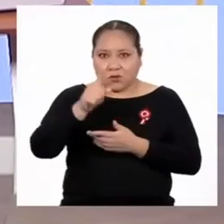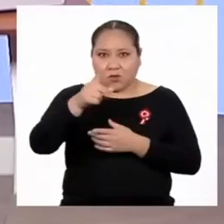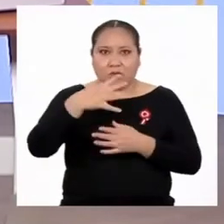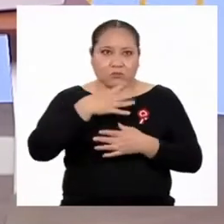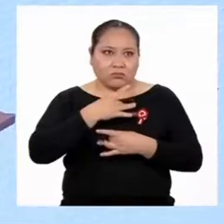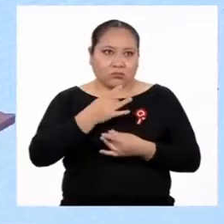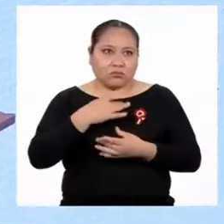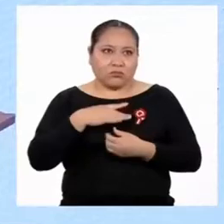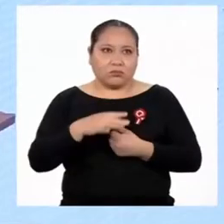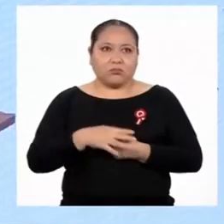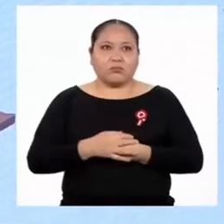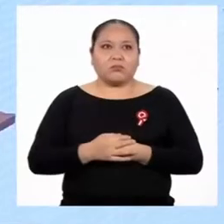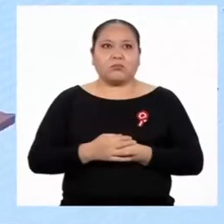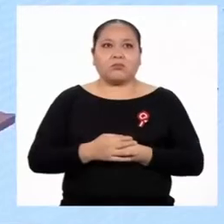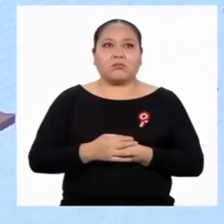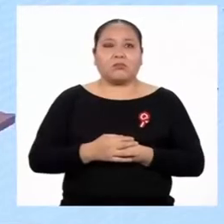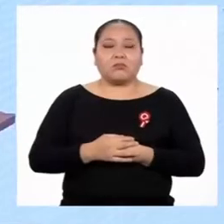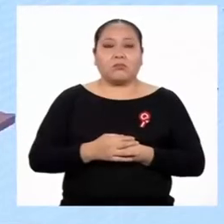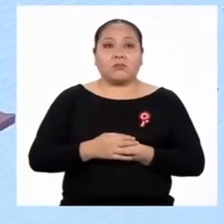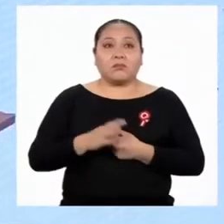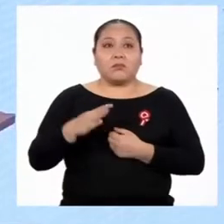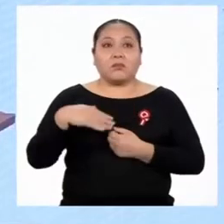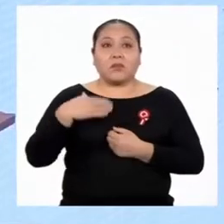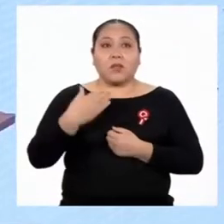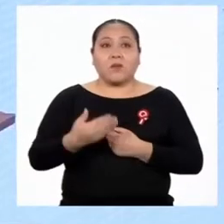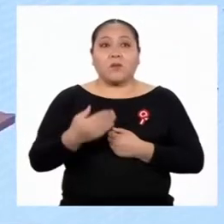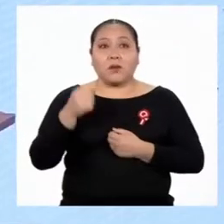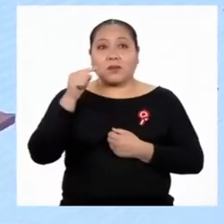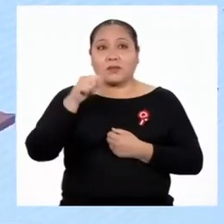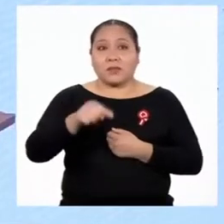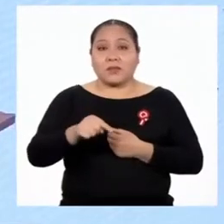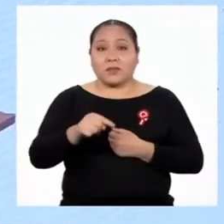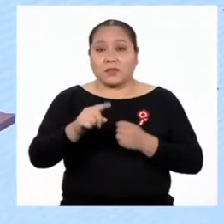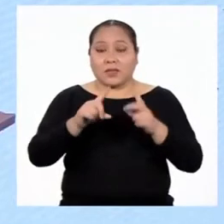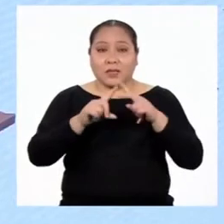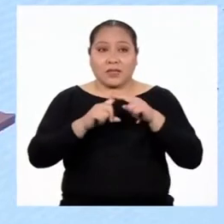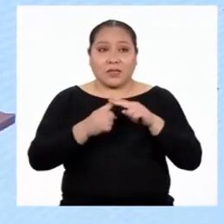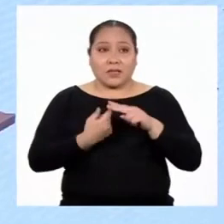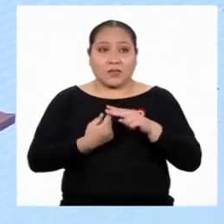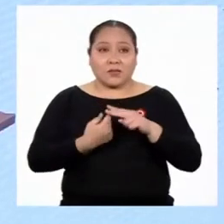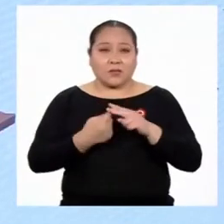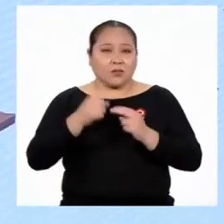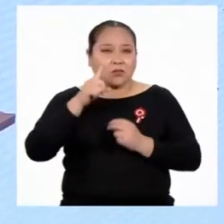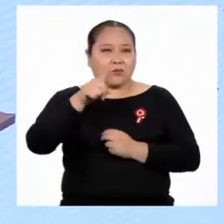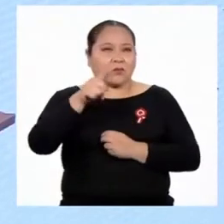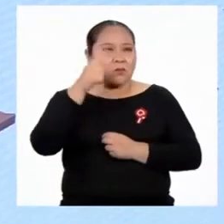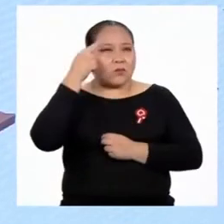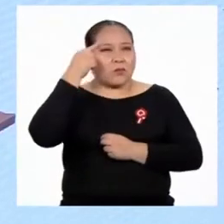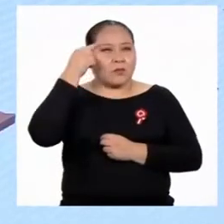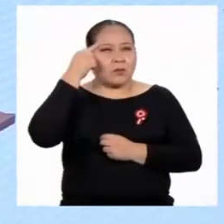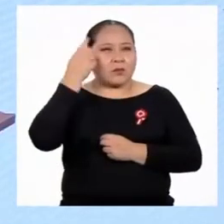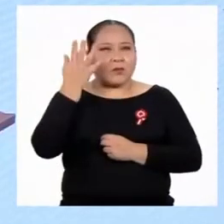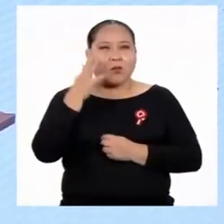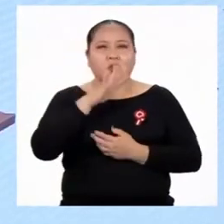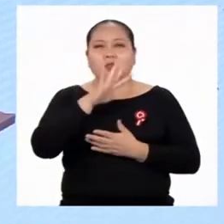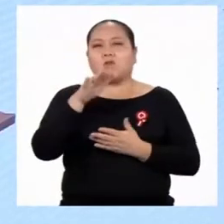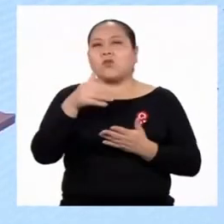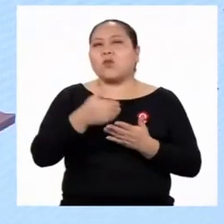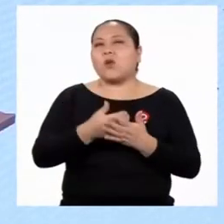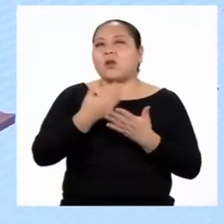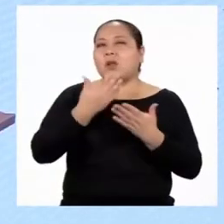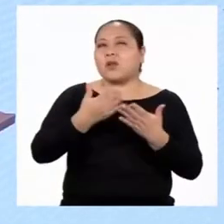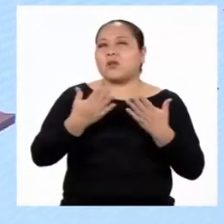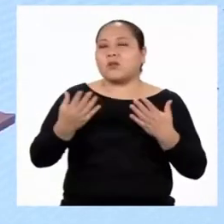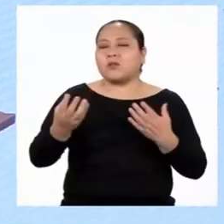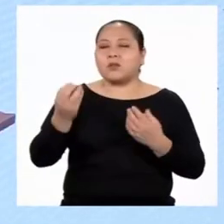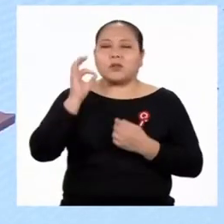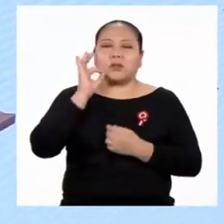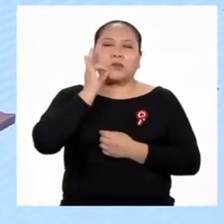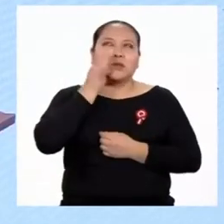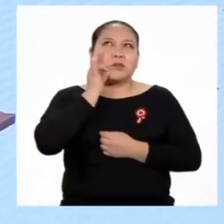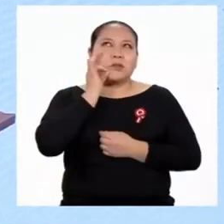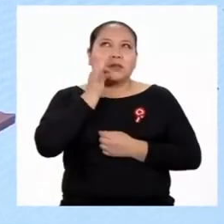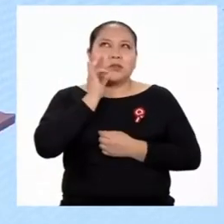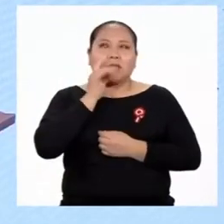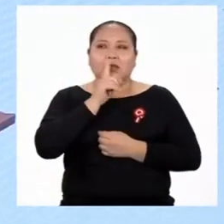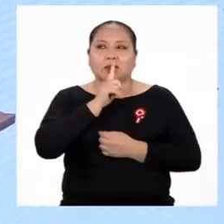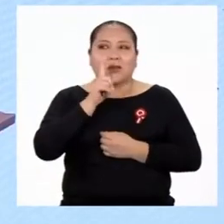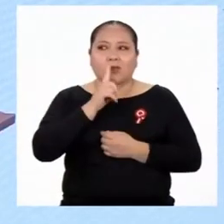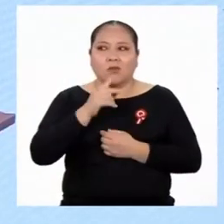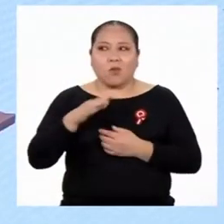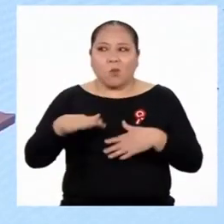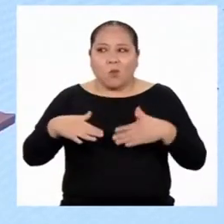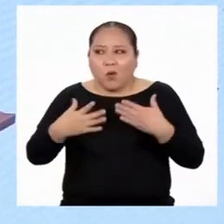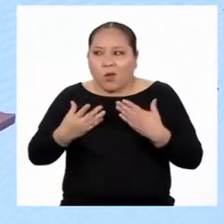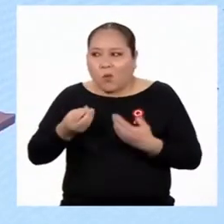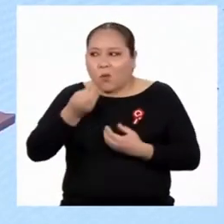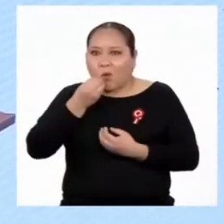interesa. Después de esta introducción, ¿no se han puesto a pensar todas las cosas ricas que hemos dejado de comer